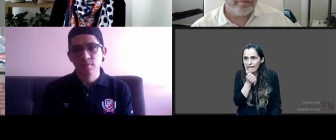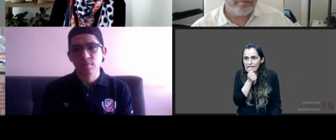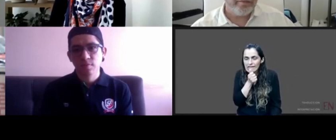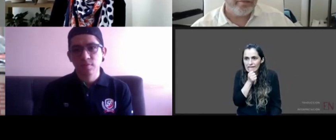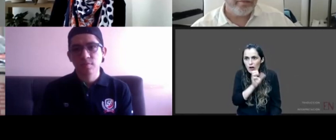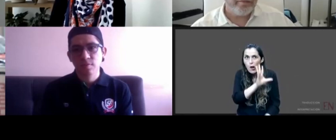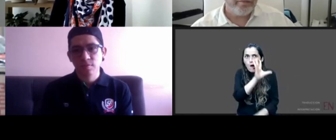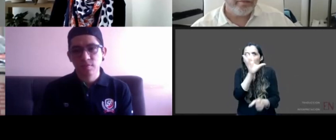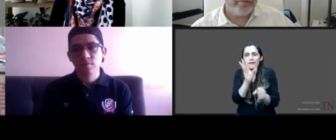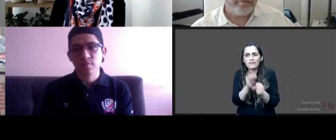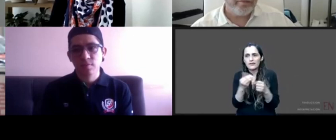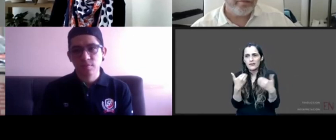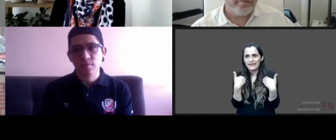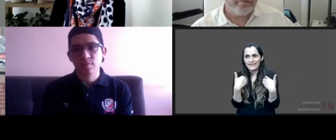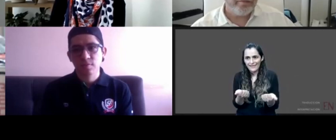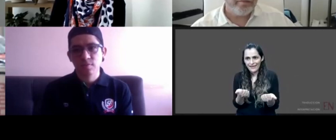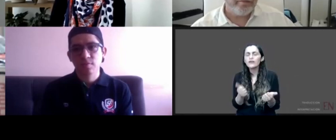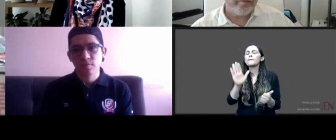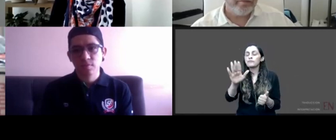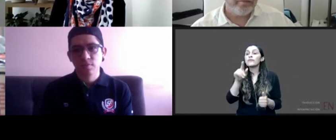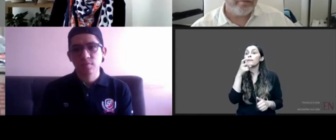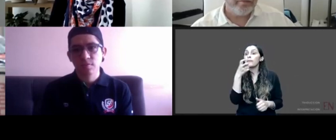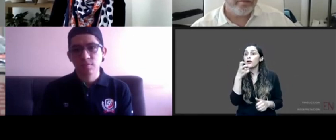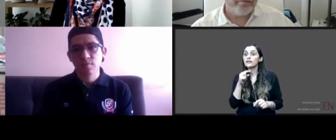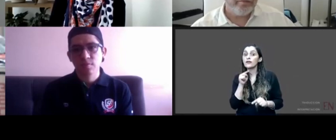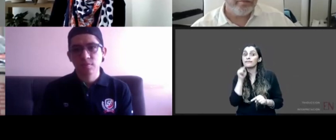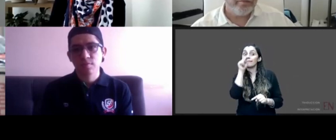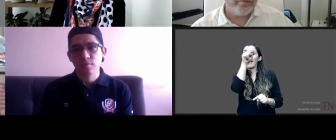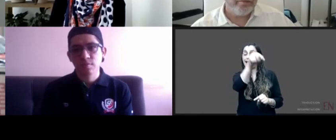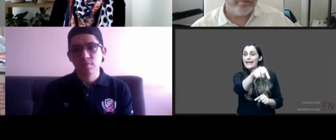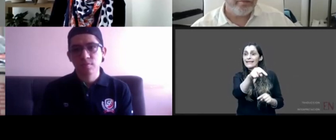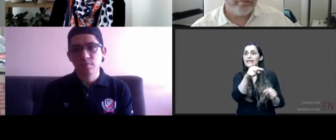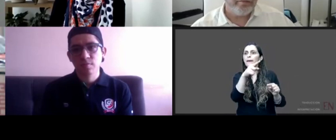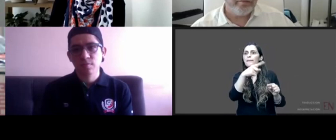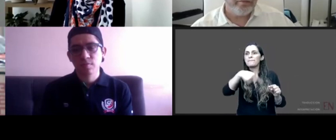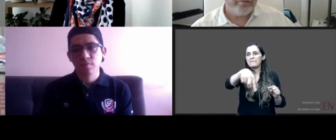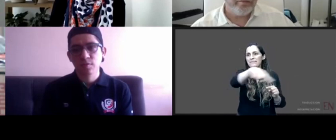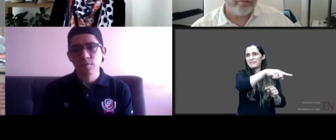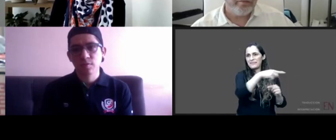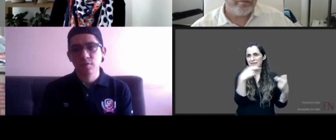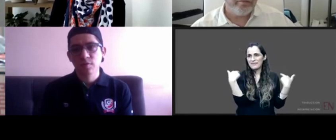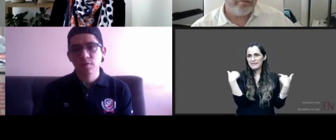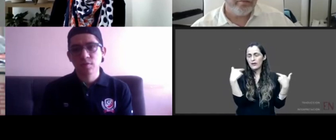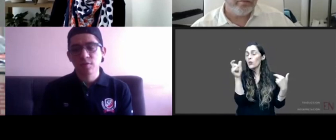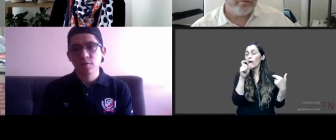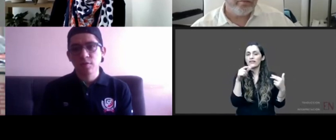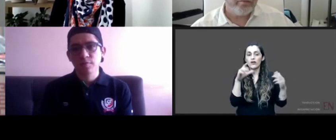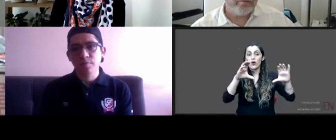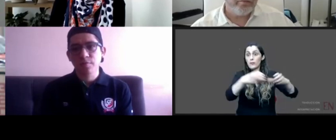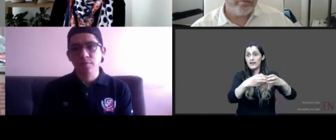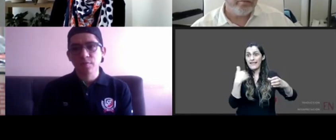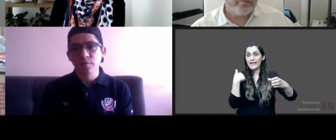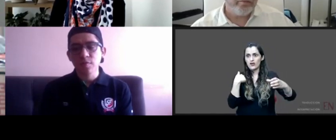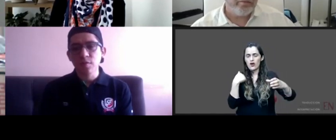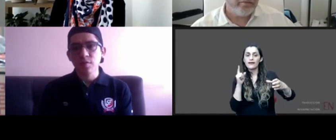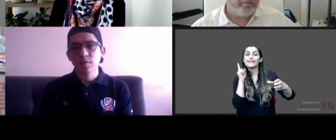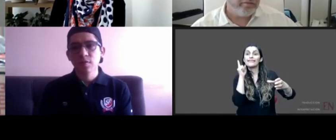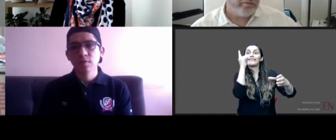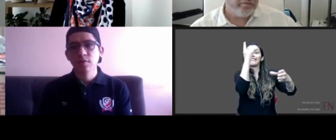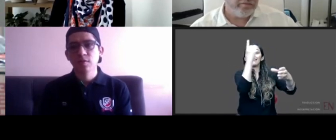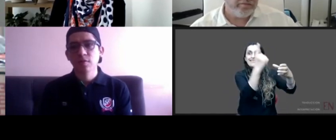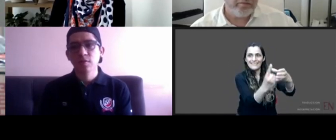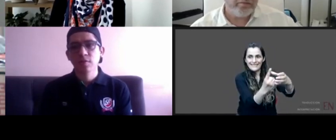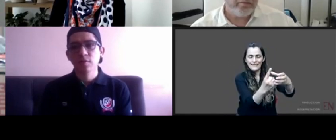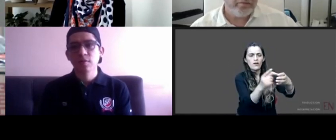mucho más en confianza cuando nos escuchan decir que nosotros también hablamos una lengua y que pertenecemos también a